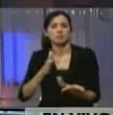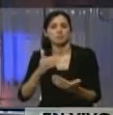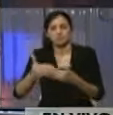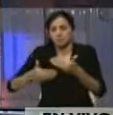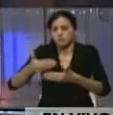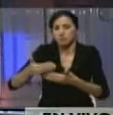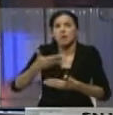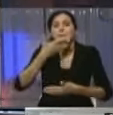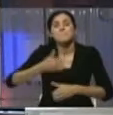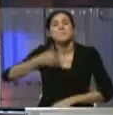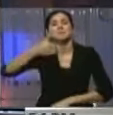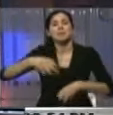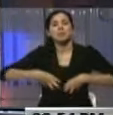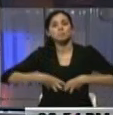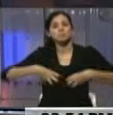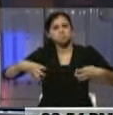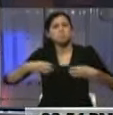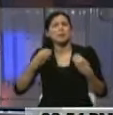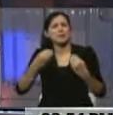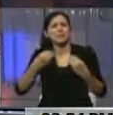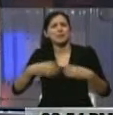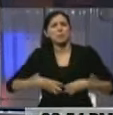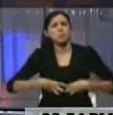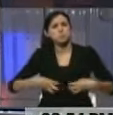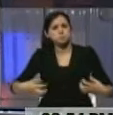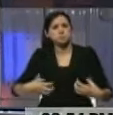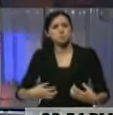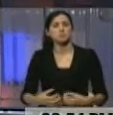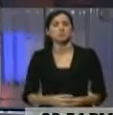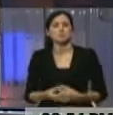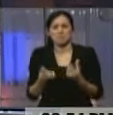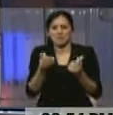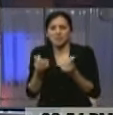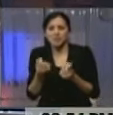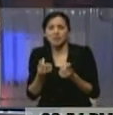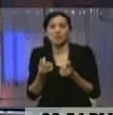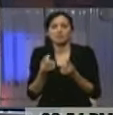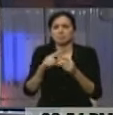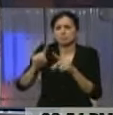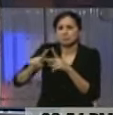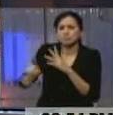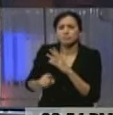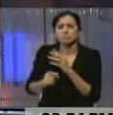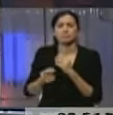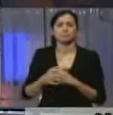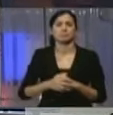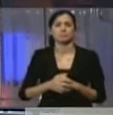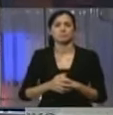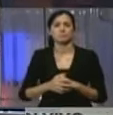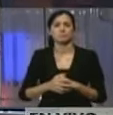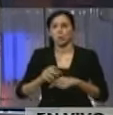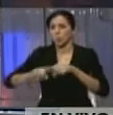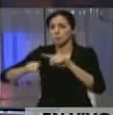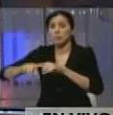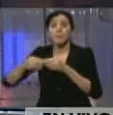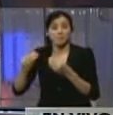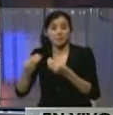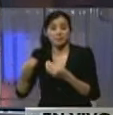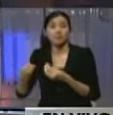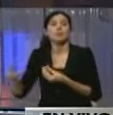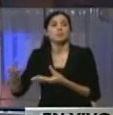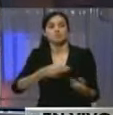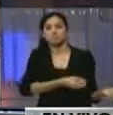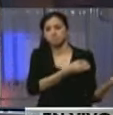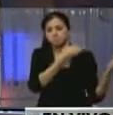de riqueza. ¿Y para qué queremos generar riqueza? Física, material, dineraria, financiera, para invertirla en educación